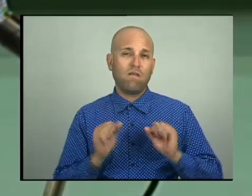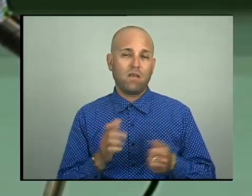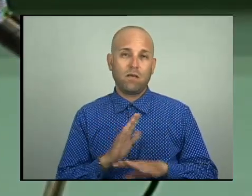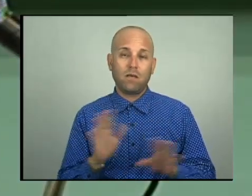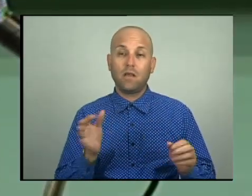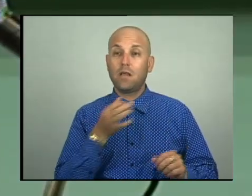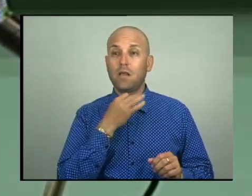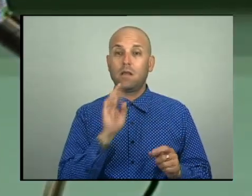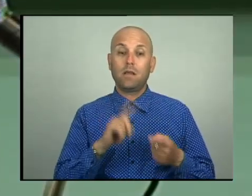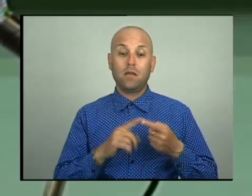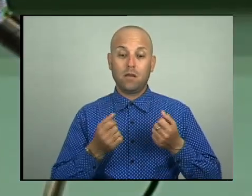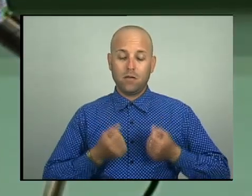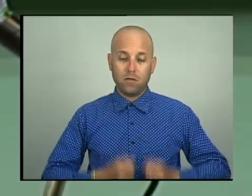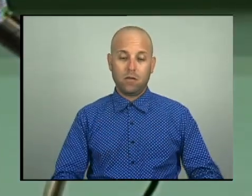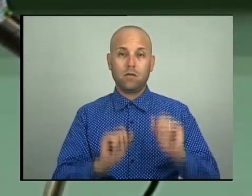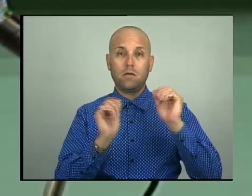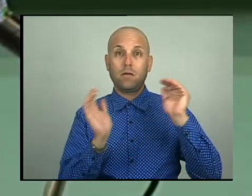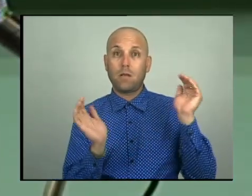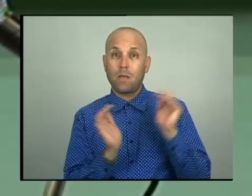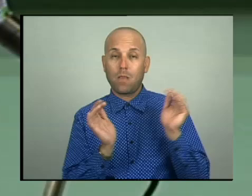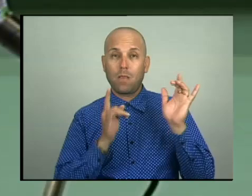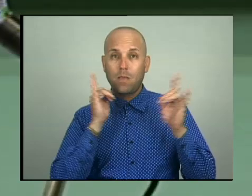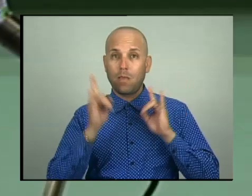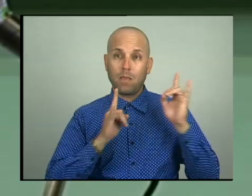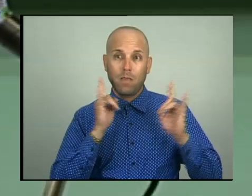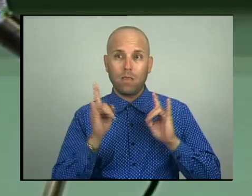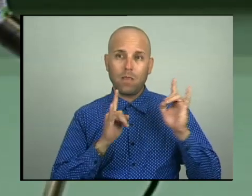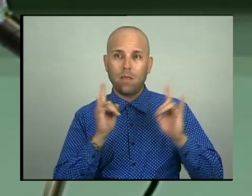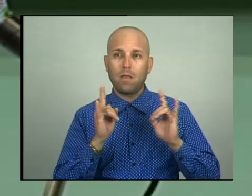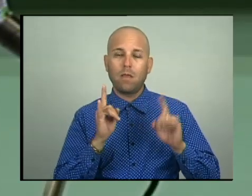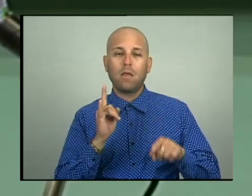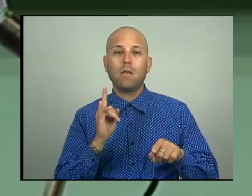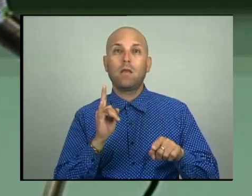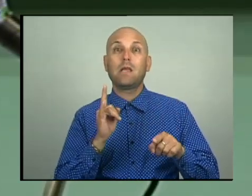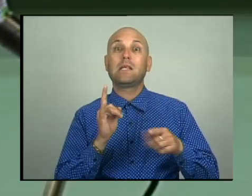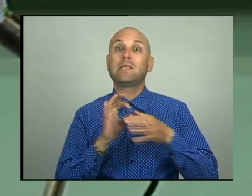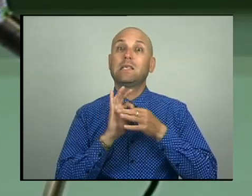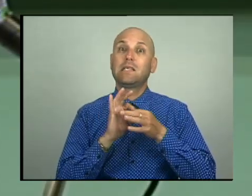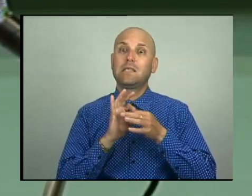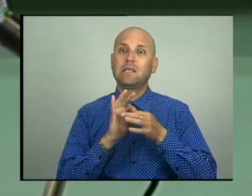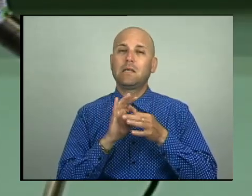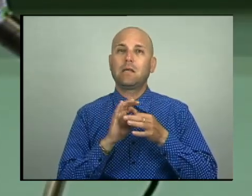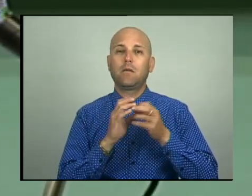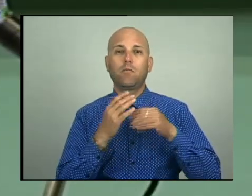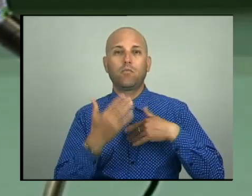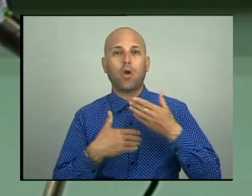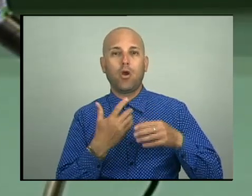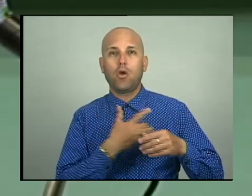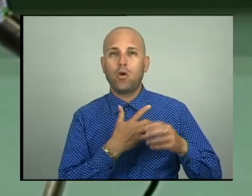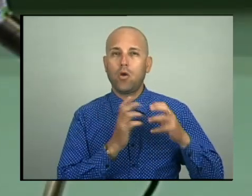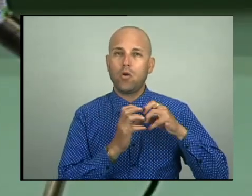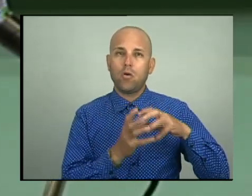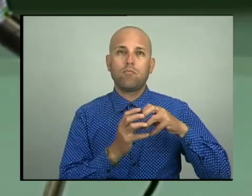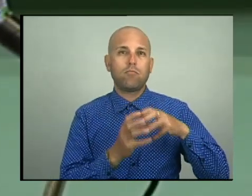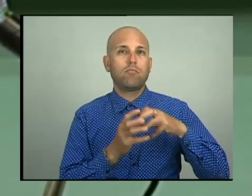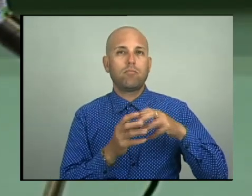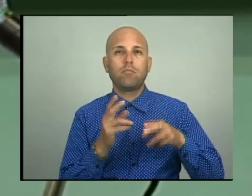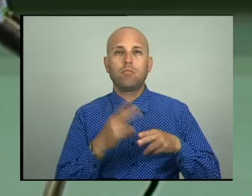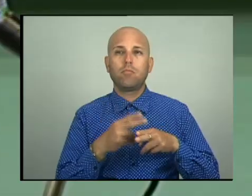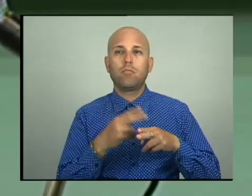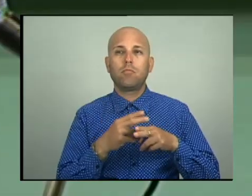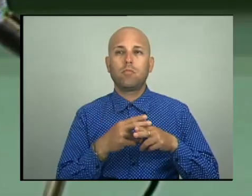Fallot debuta de recién nacido, que es un Fallot severo, es una cardiopatía que se llama